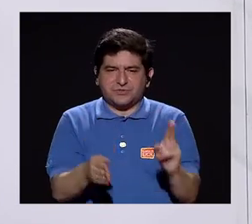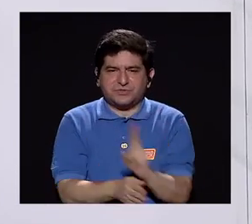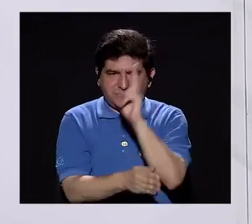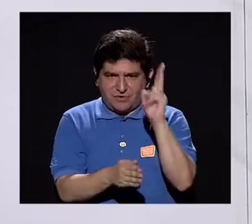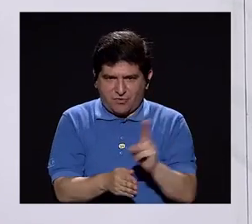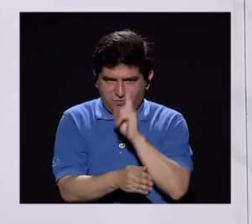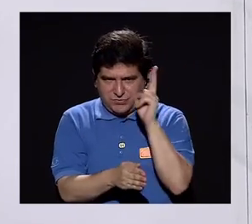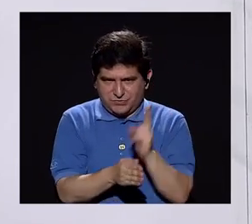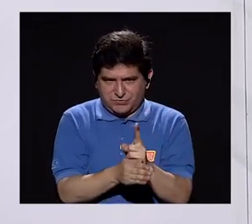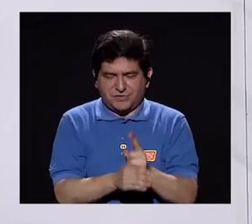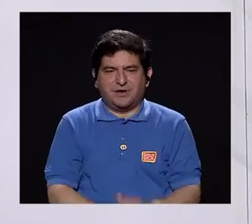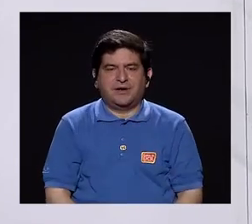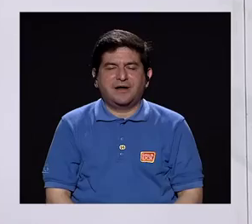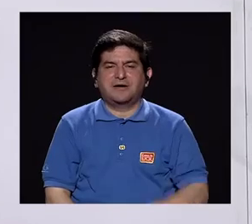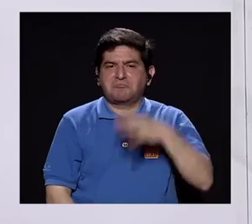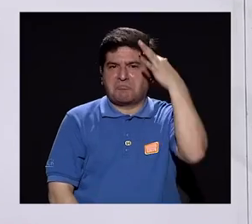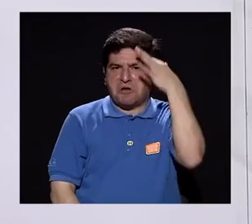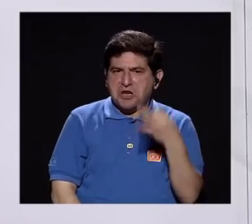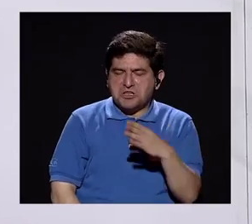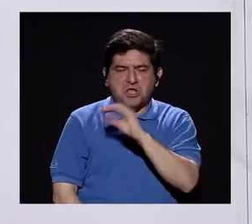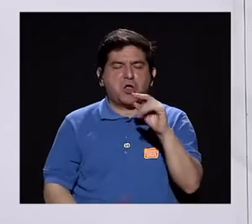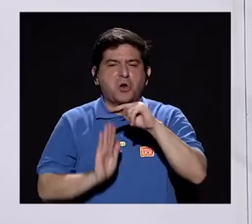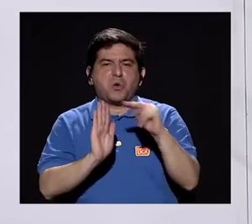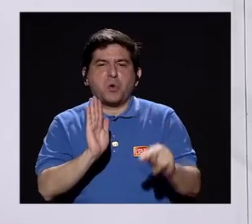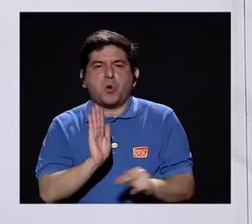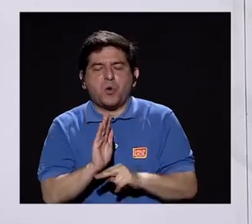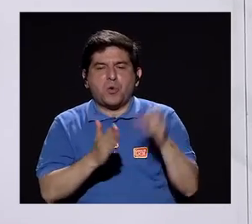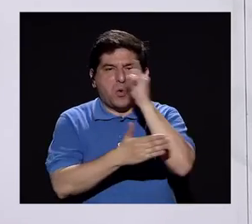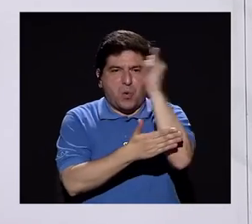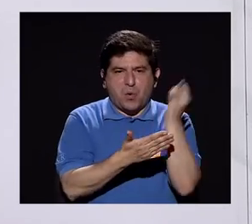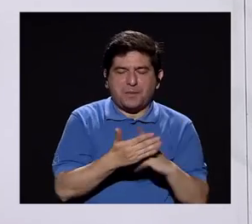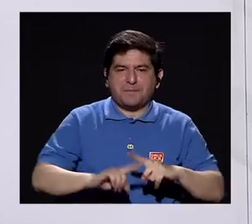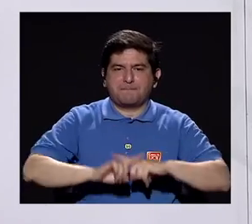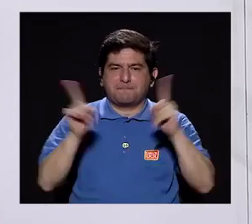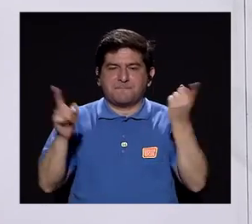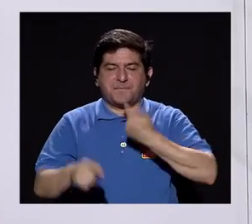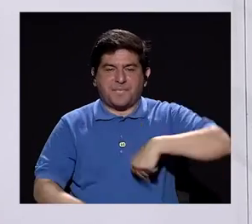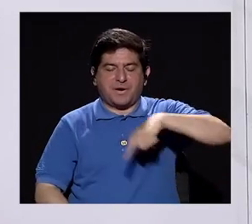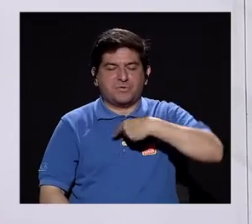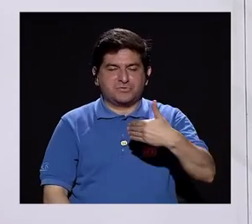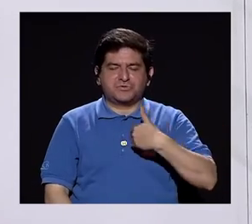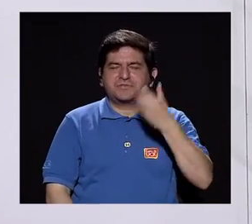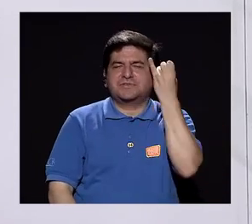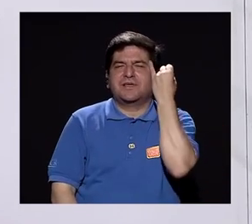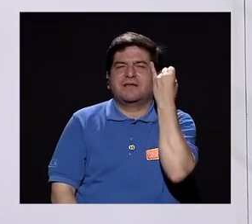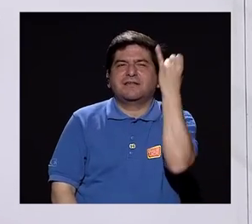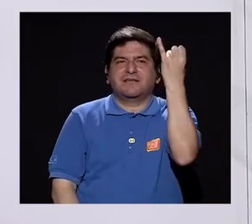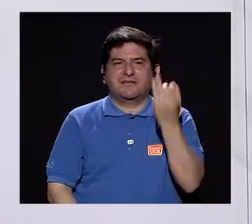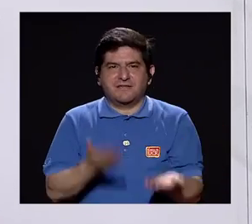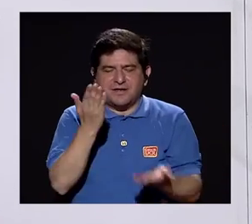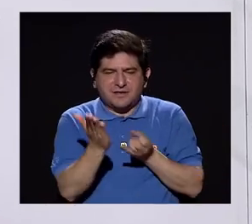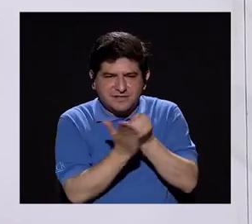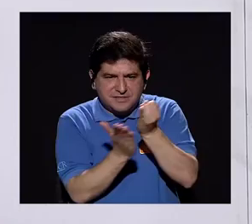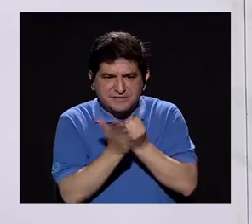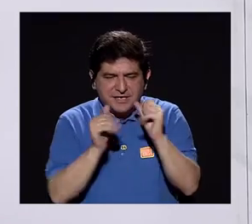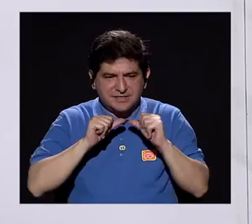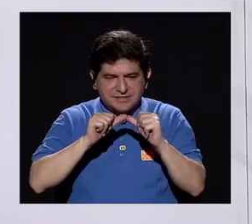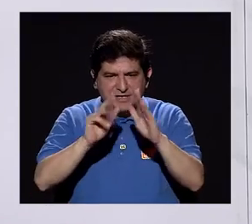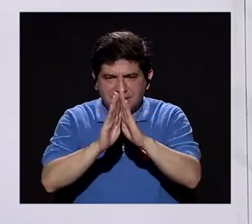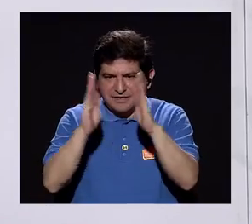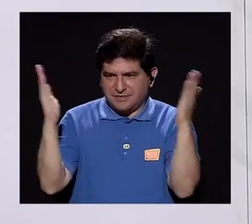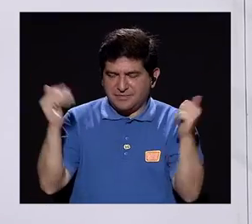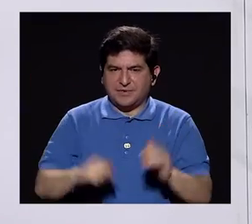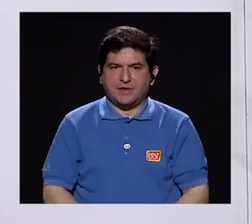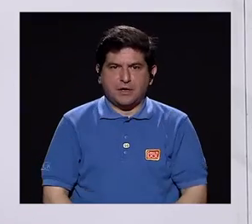que ya podamos utilizar como criterios o estándares de diseño pero que nos dan una pista sobre las líneas de investigación